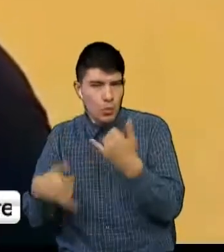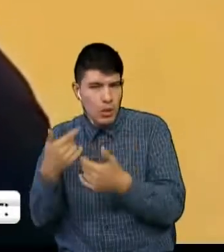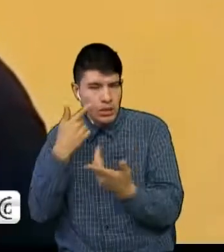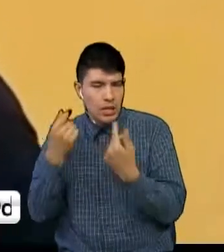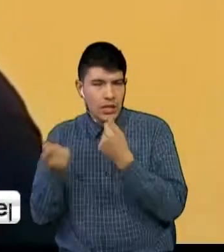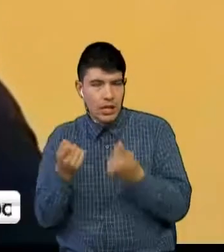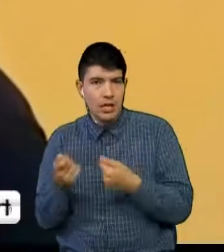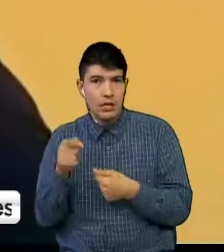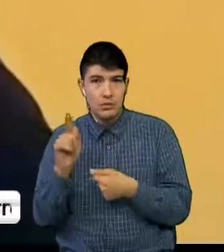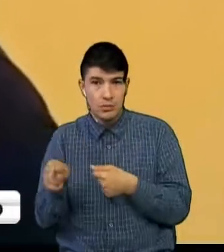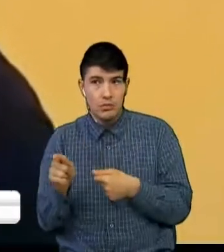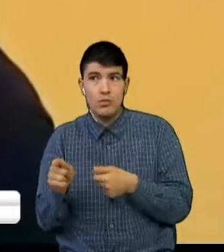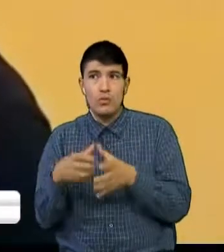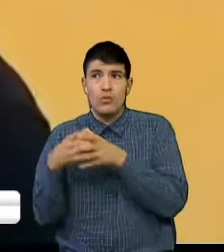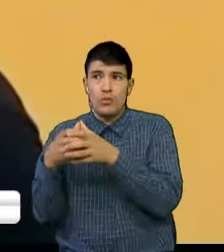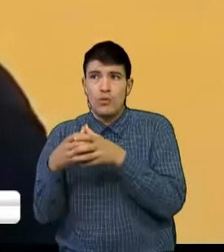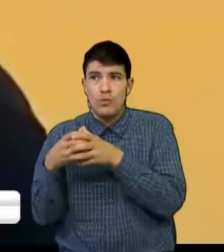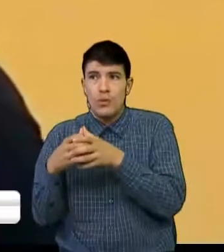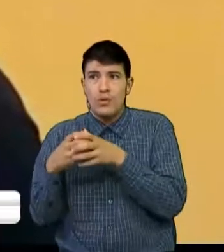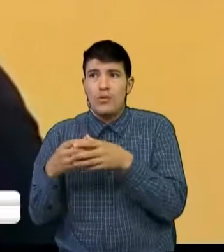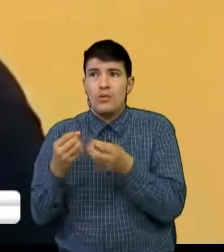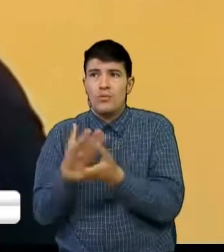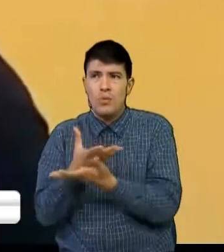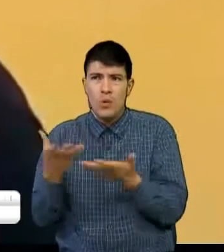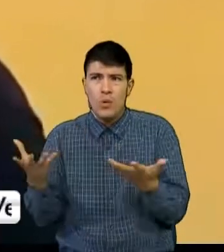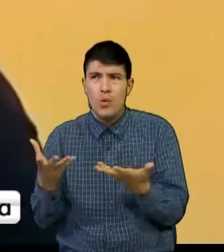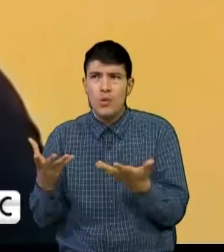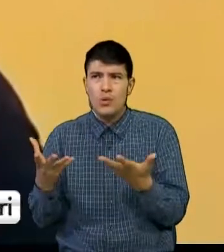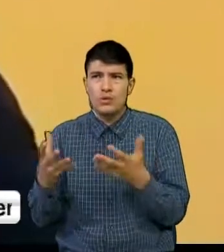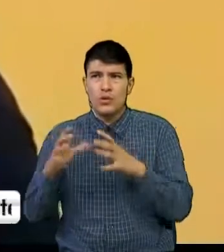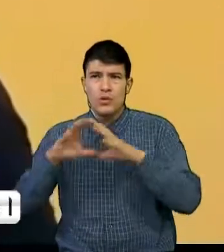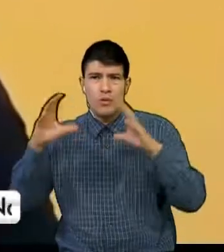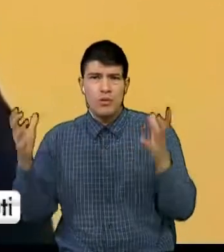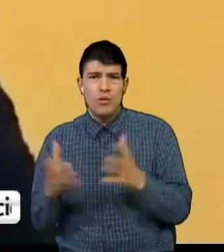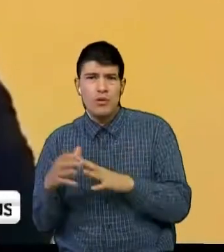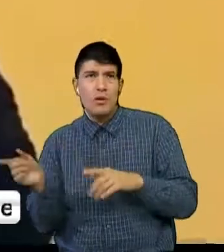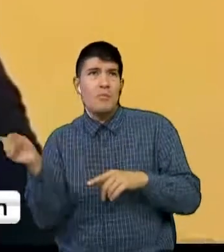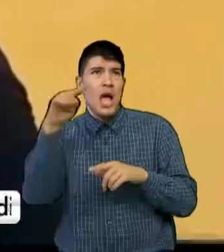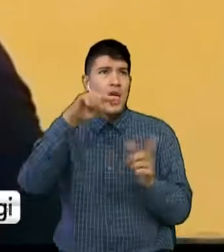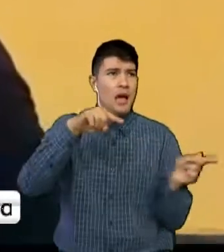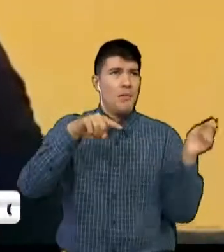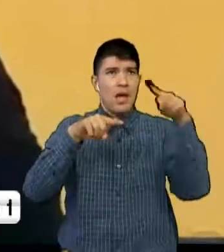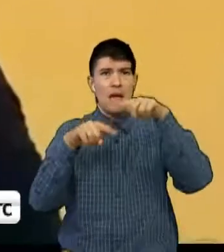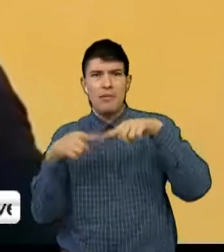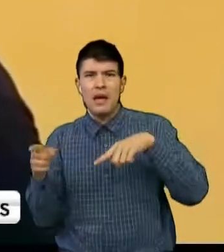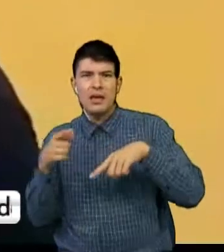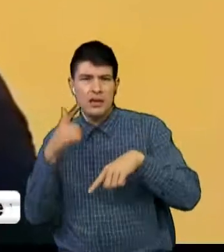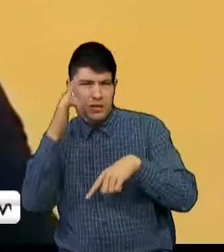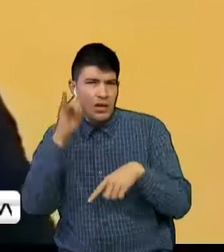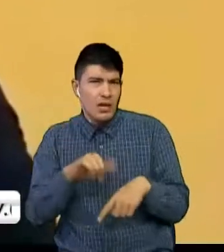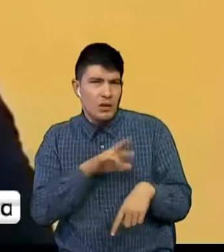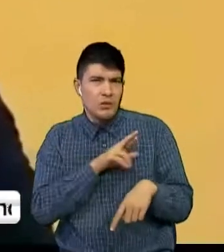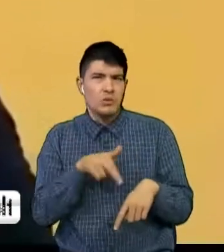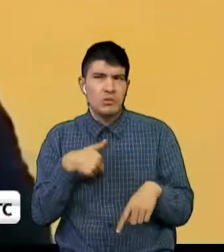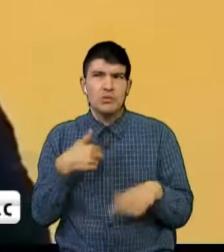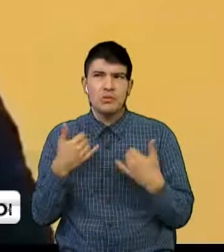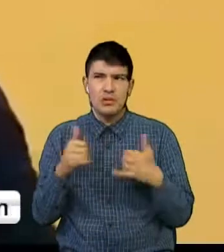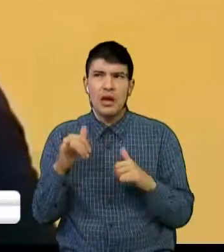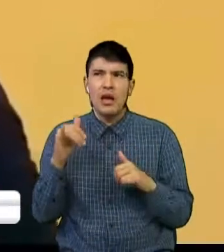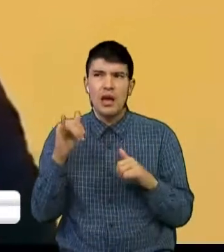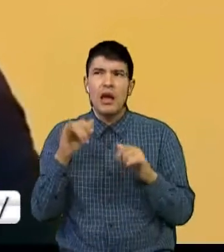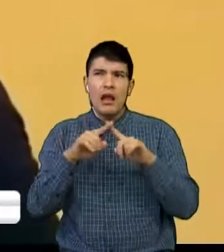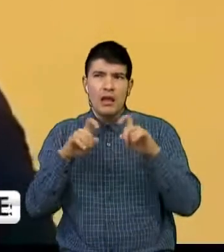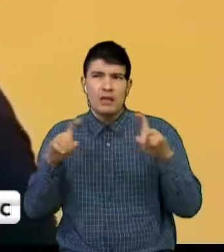es de de mucho balón largo balón arriba entonces creo que ya tenemos las